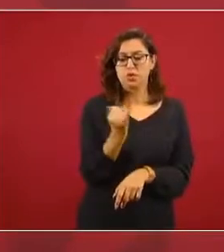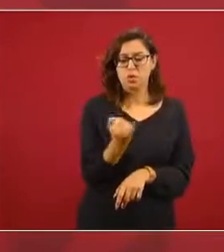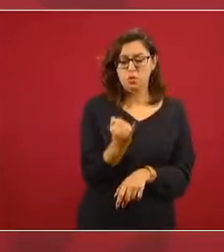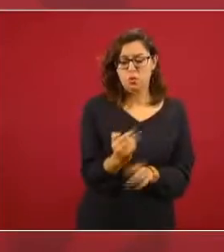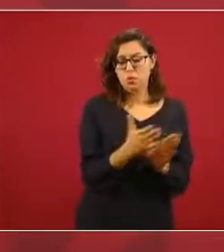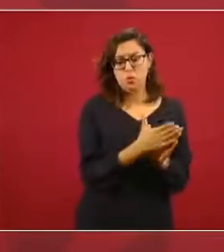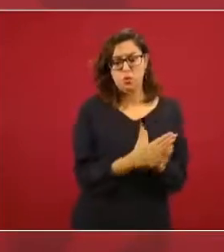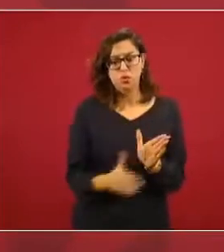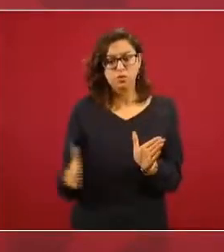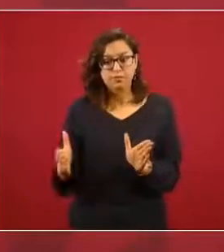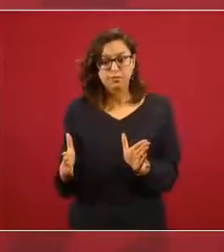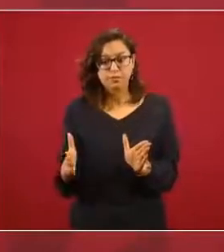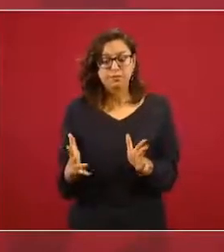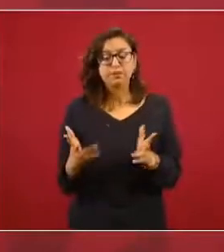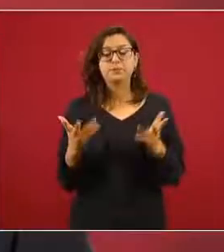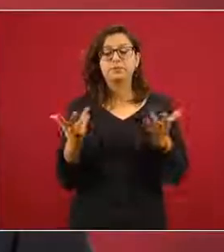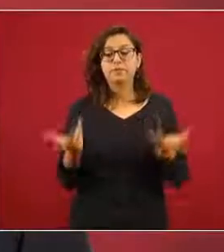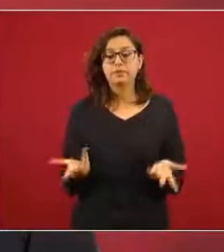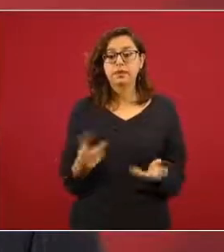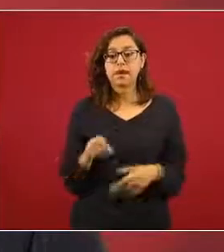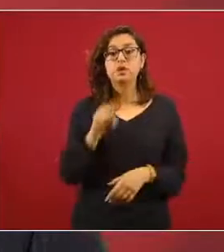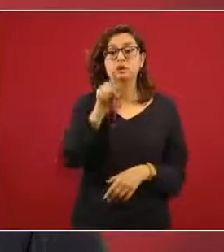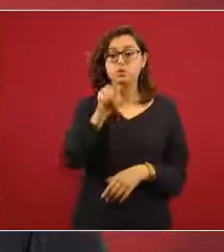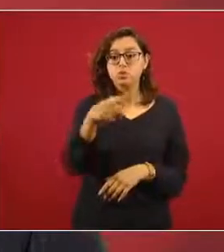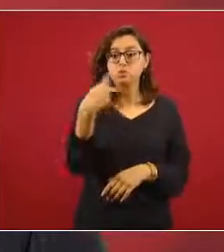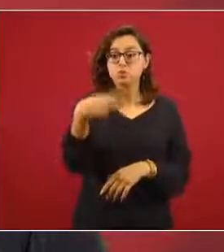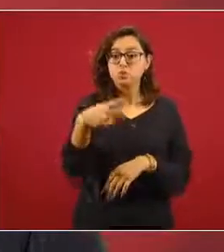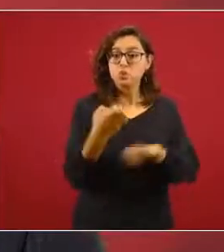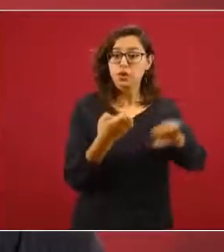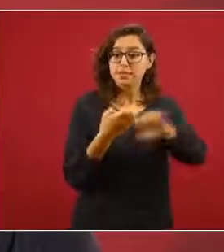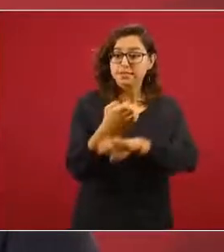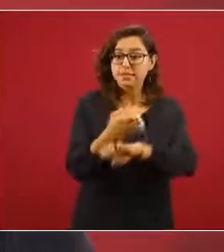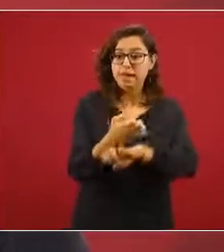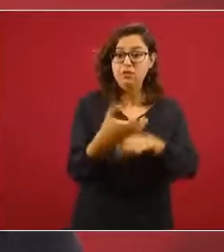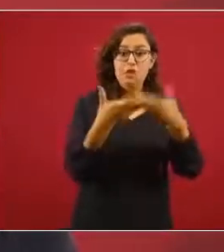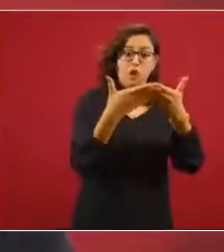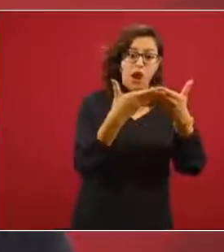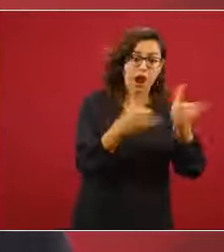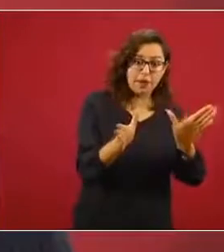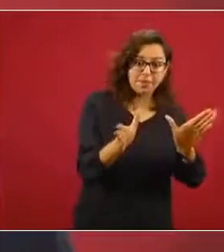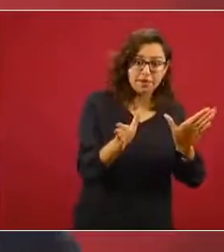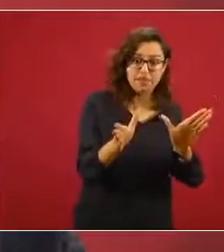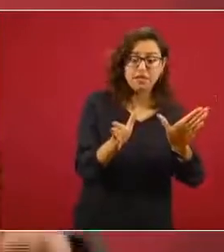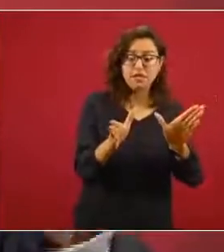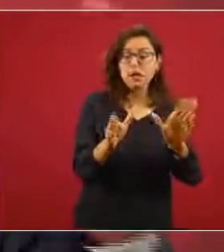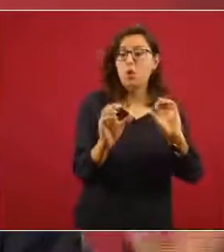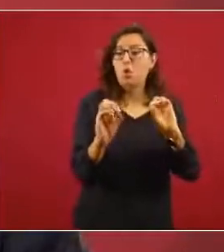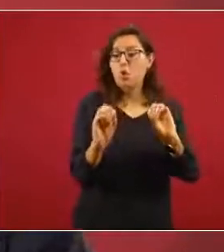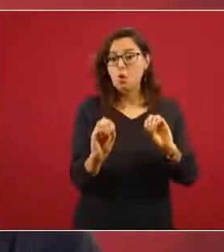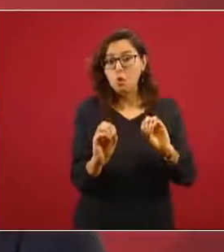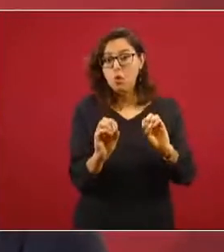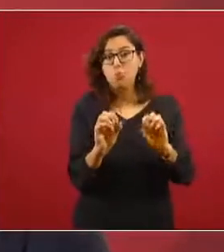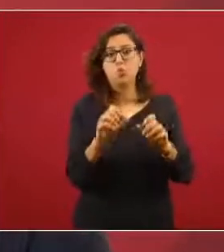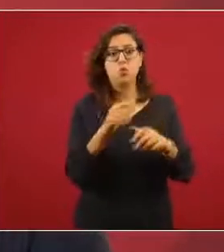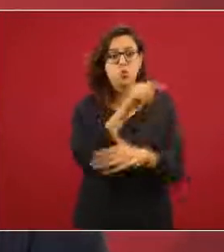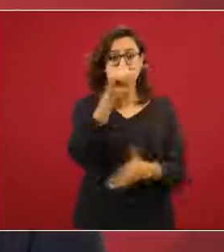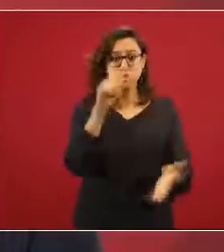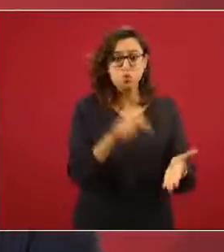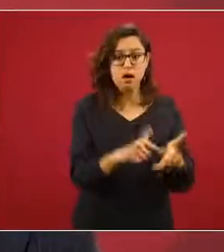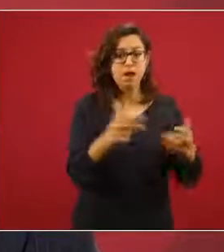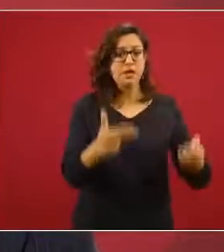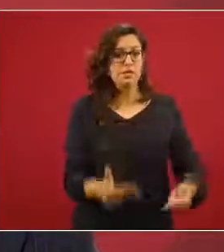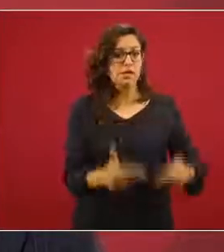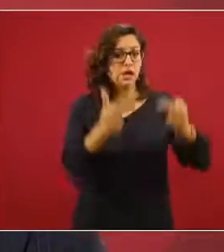junio, la decisión que en su localidad se ha tomado para abrir un comercio, un espacio